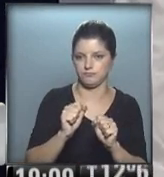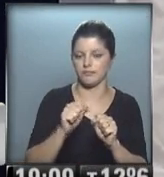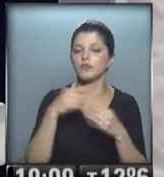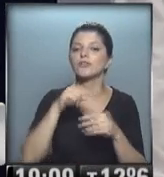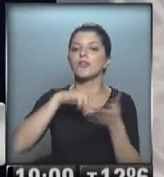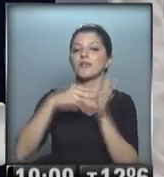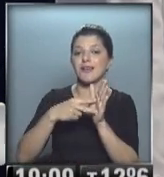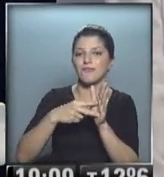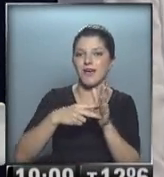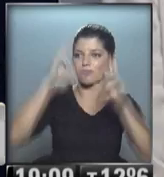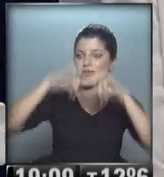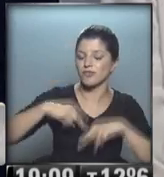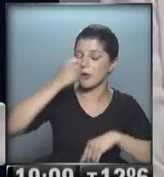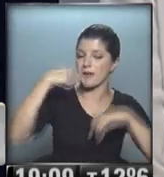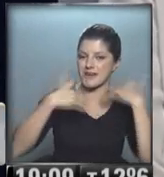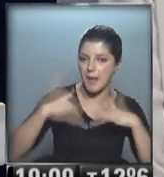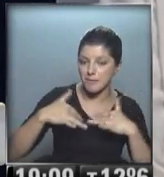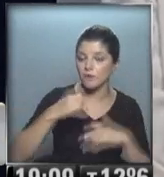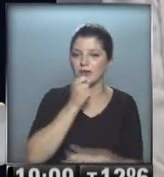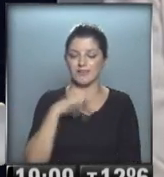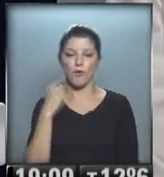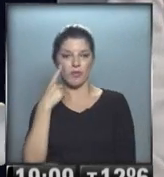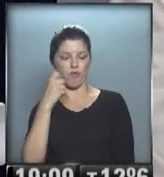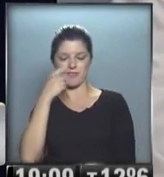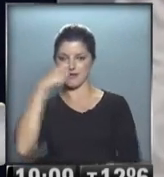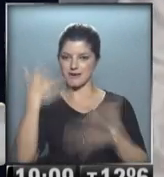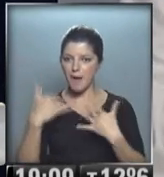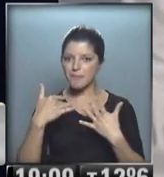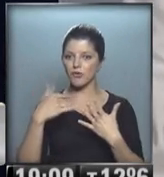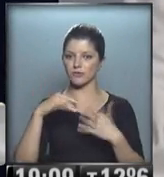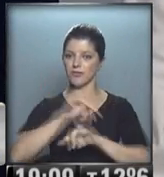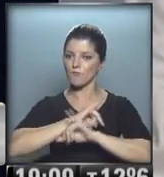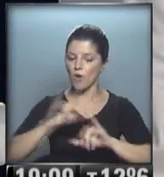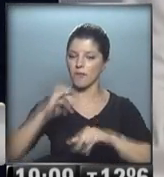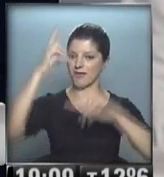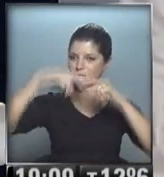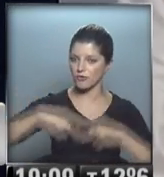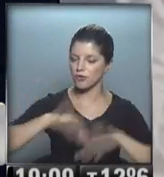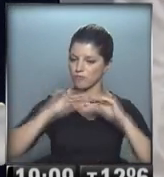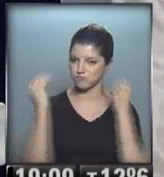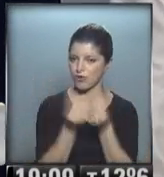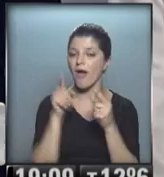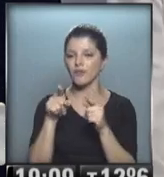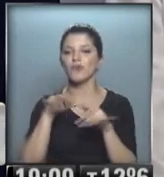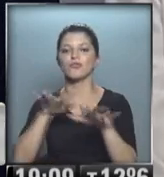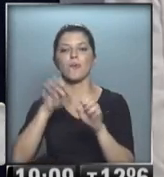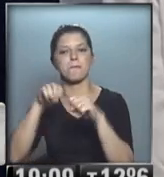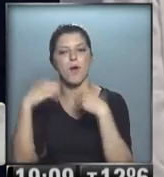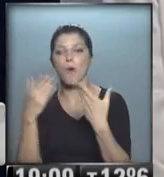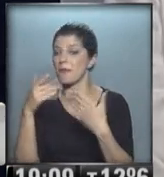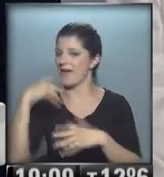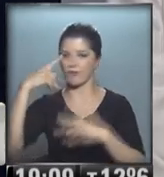anticipar el diagnóstico, y un diagnóstico precoz significa mejorar el pronóstico porque se inicia de inmediato